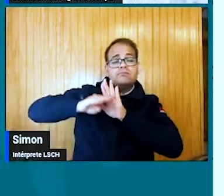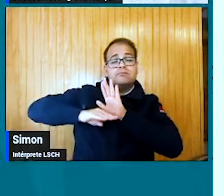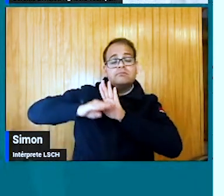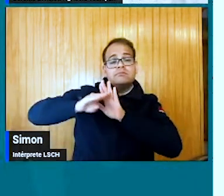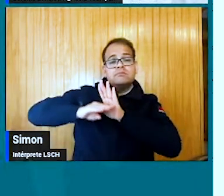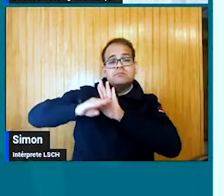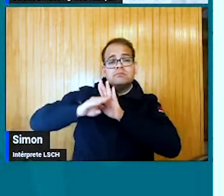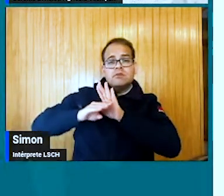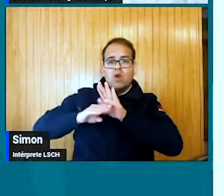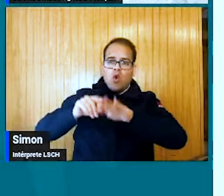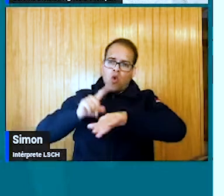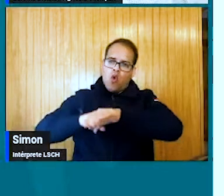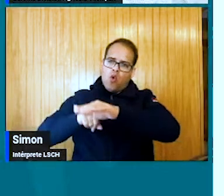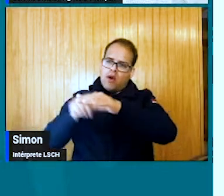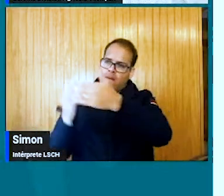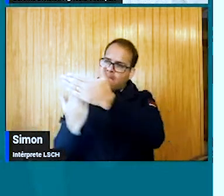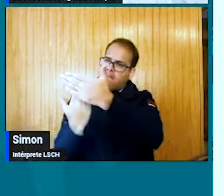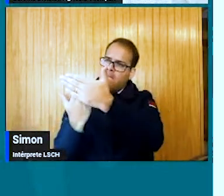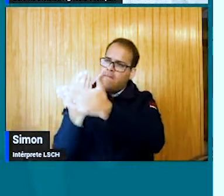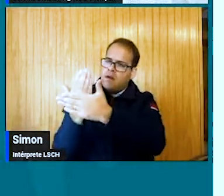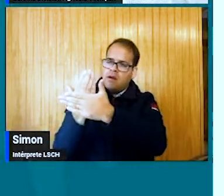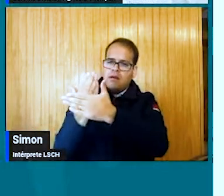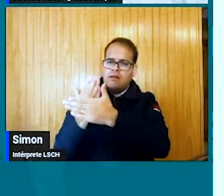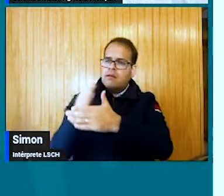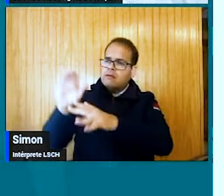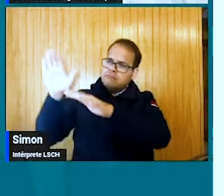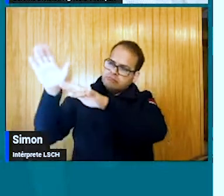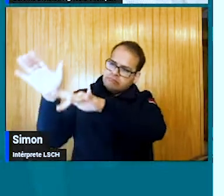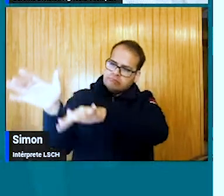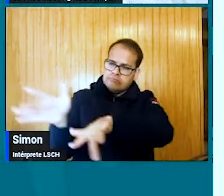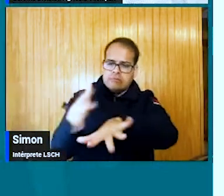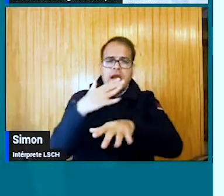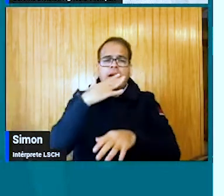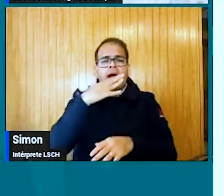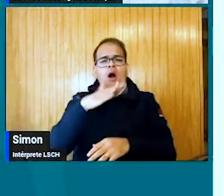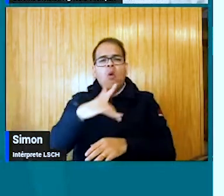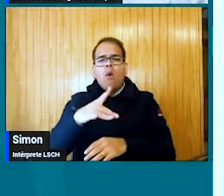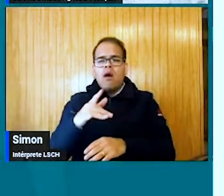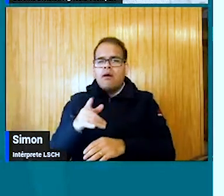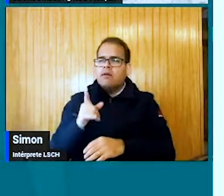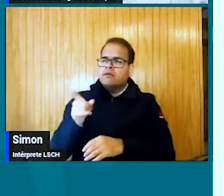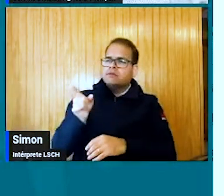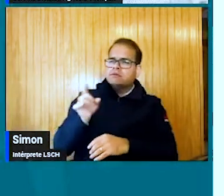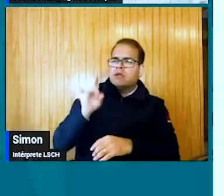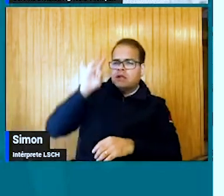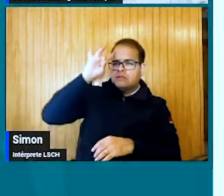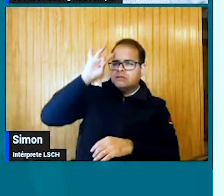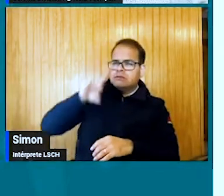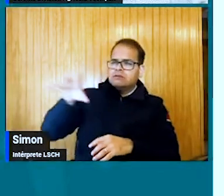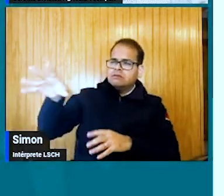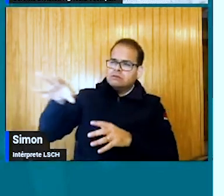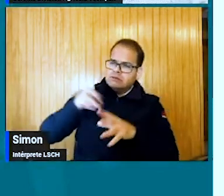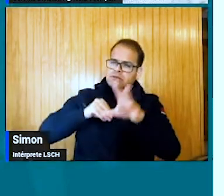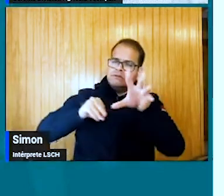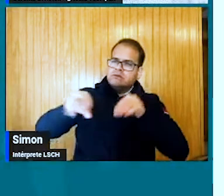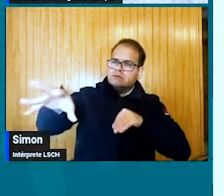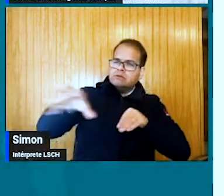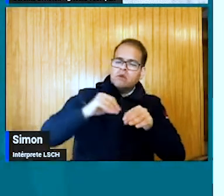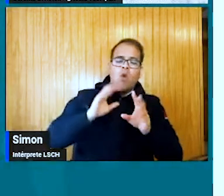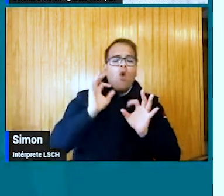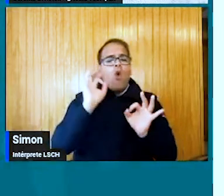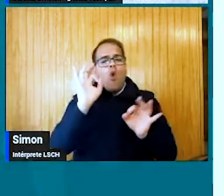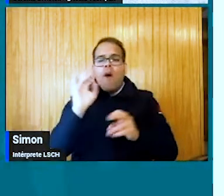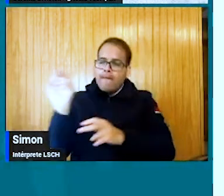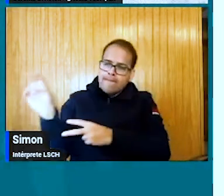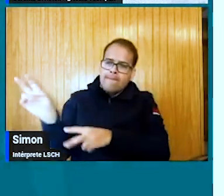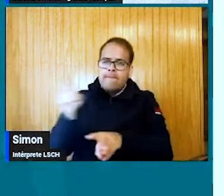la hora del amanecer, el punto rocío, yo puedo saber más o menos a qué hora va a llegar, o en el peor de los casos, si sale viento, la helada